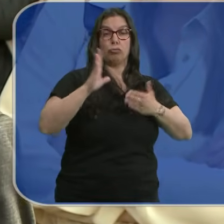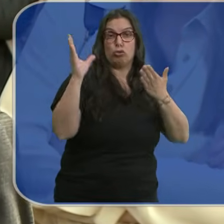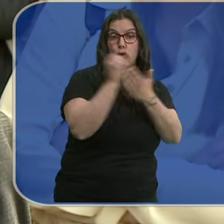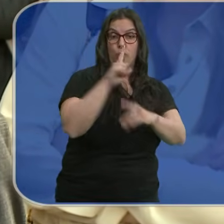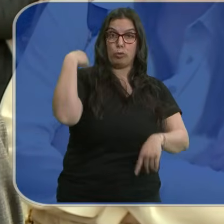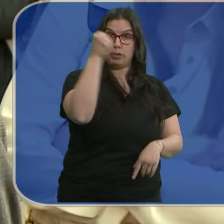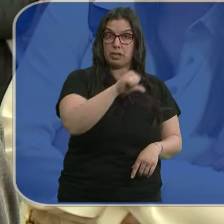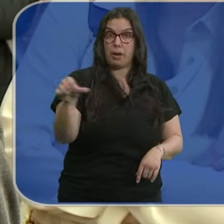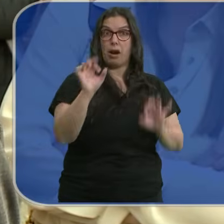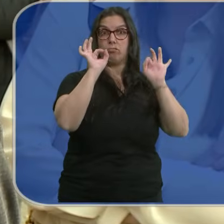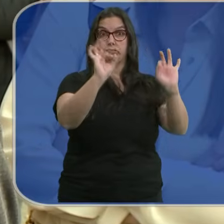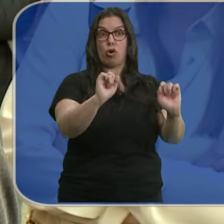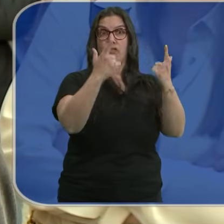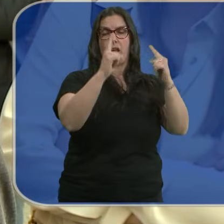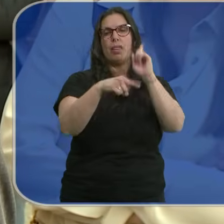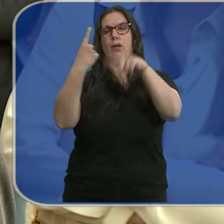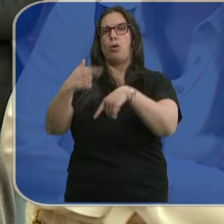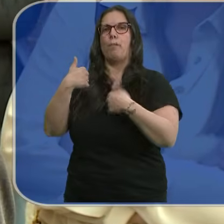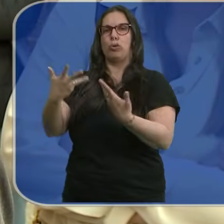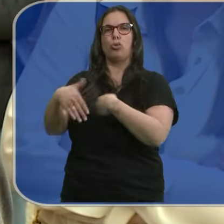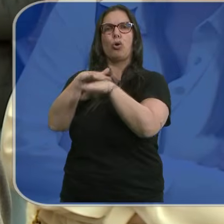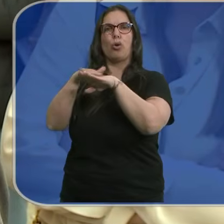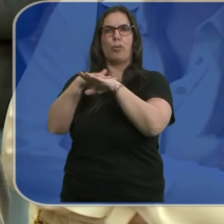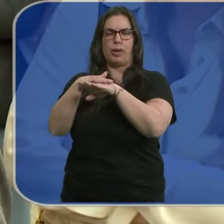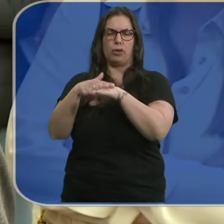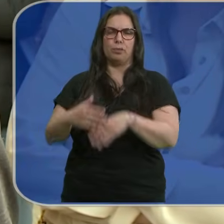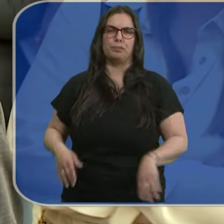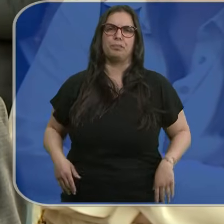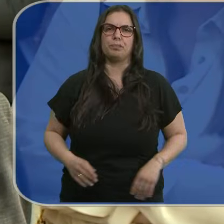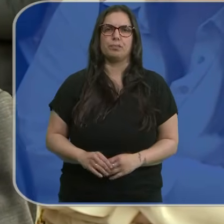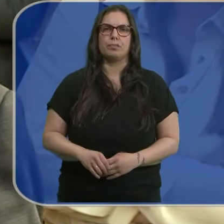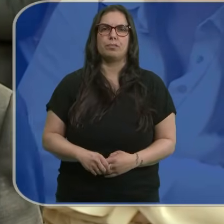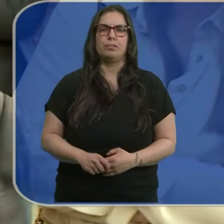próxima semana, tener un gobierno autonómico más pronto que tarde.